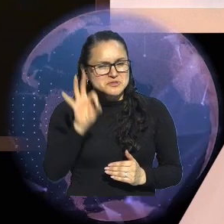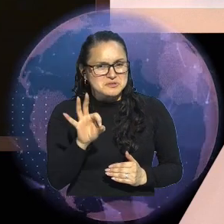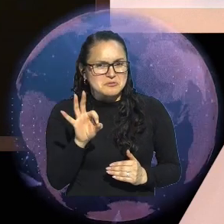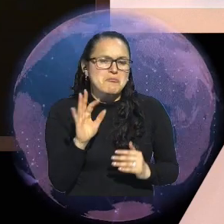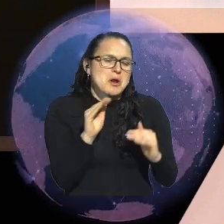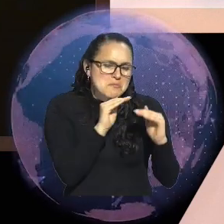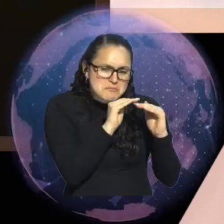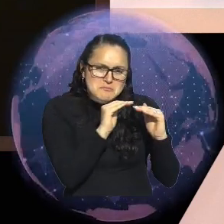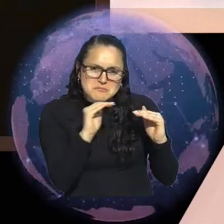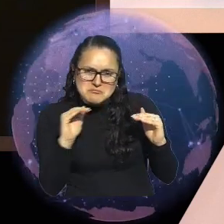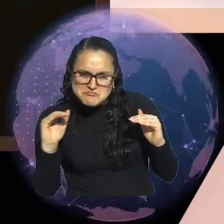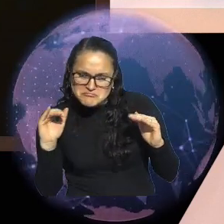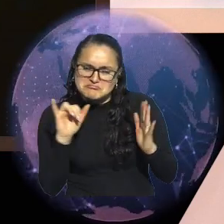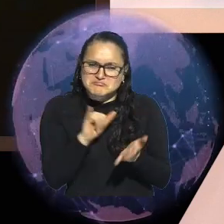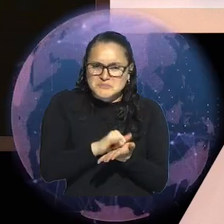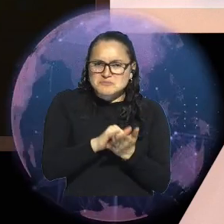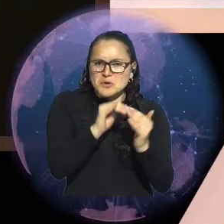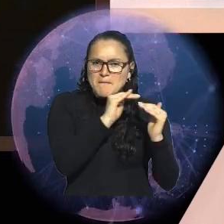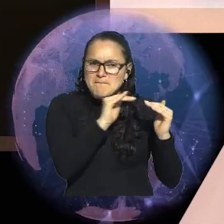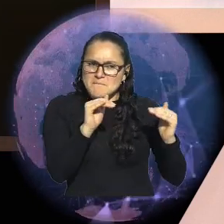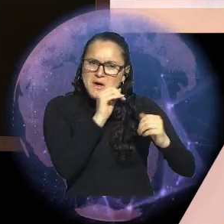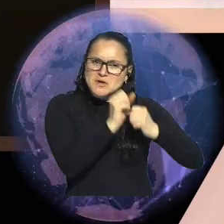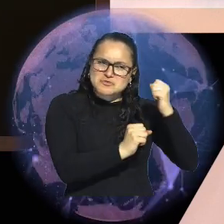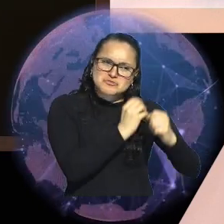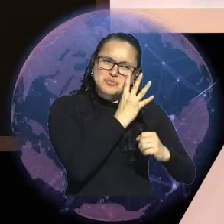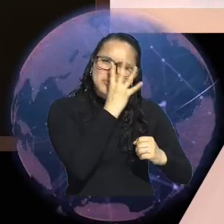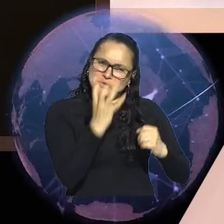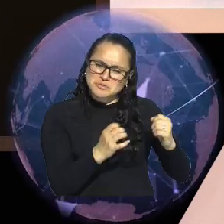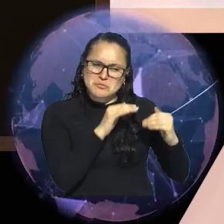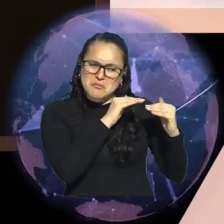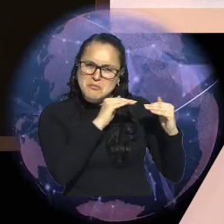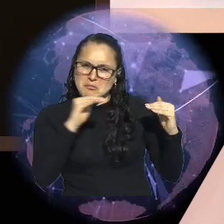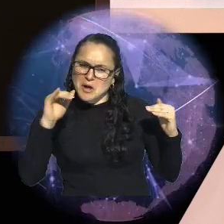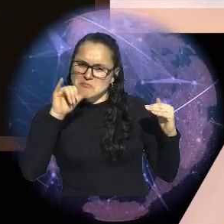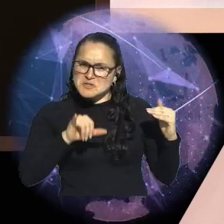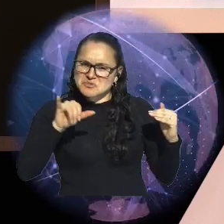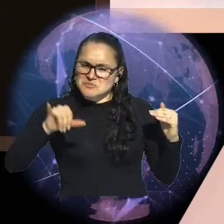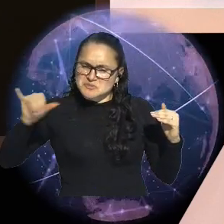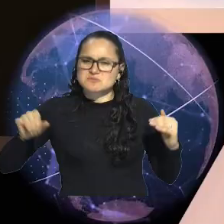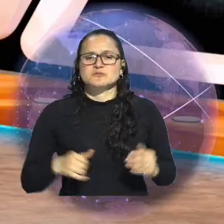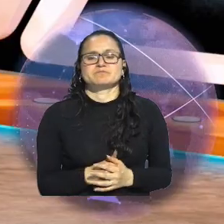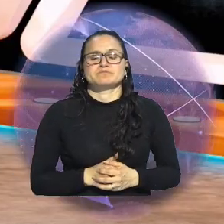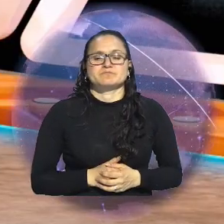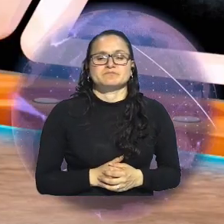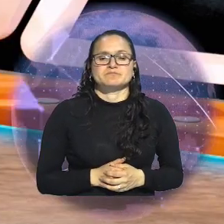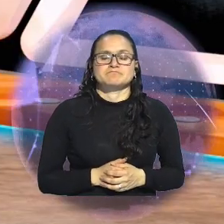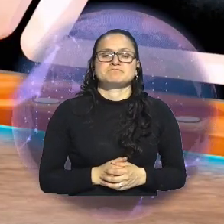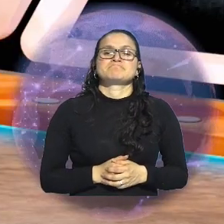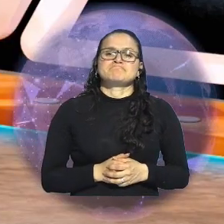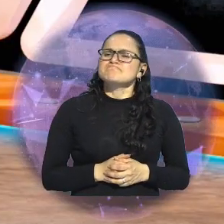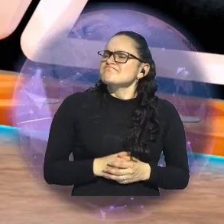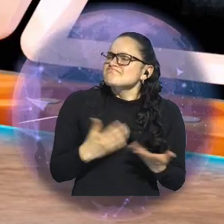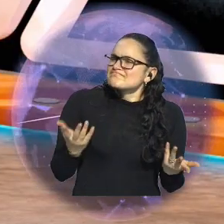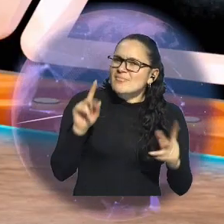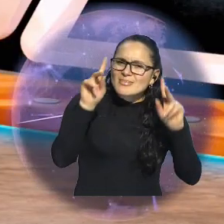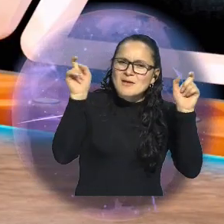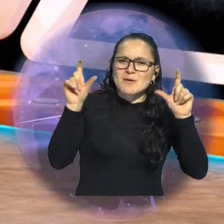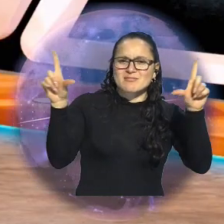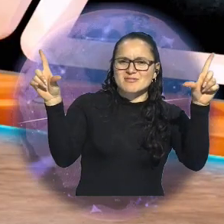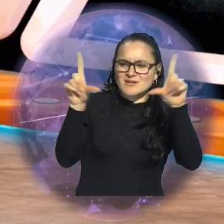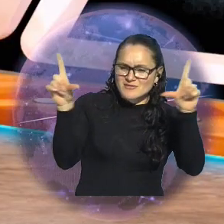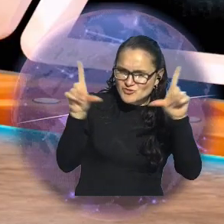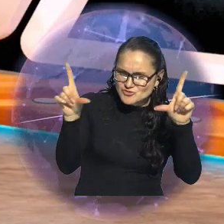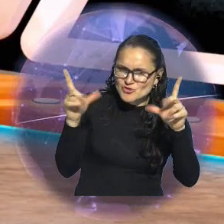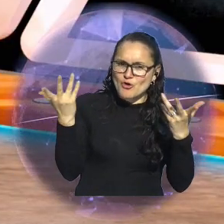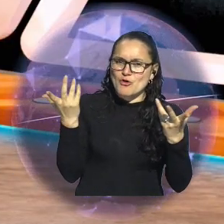estable durante los y en materia de televisión comisionado los servicios en línea